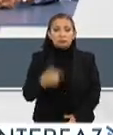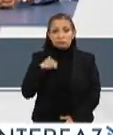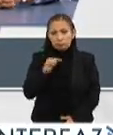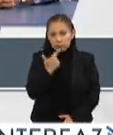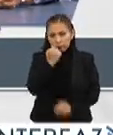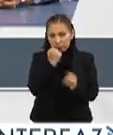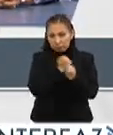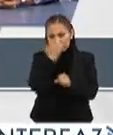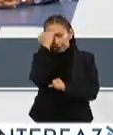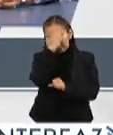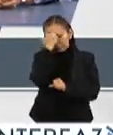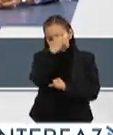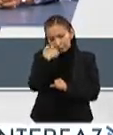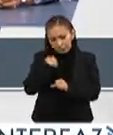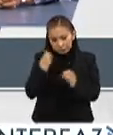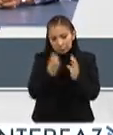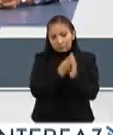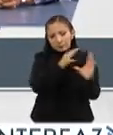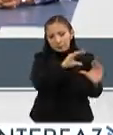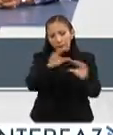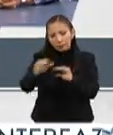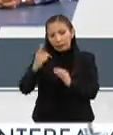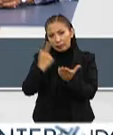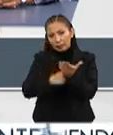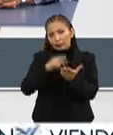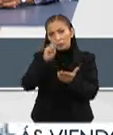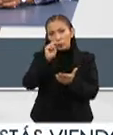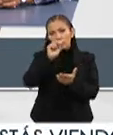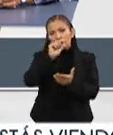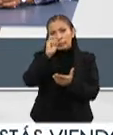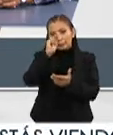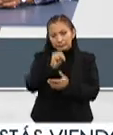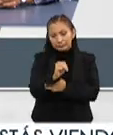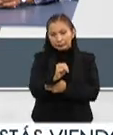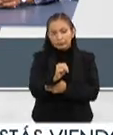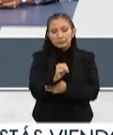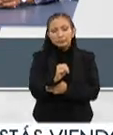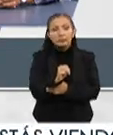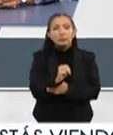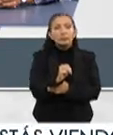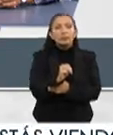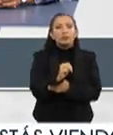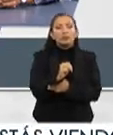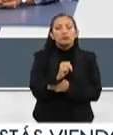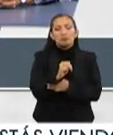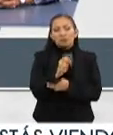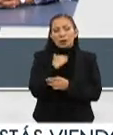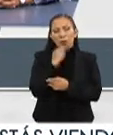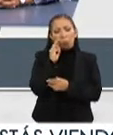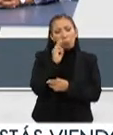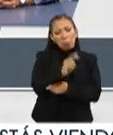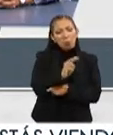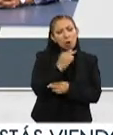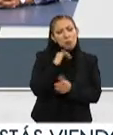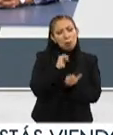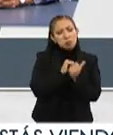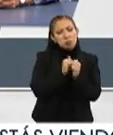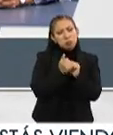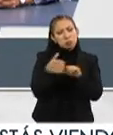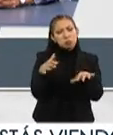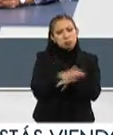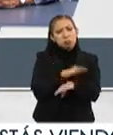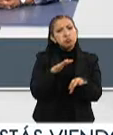12 años de experiencia impartiendo clases en la Universidad Nacional Autónoma de México y he observado una